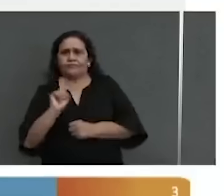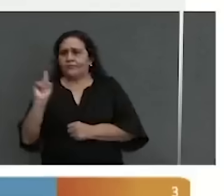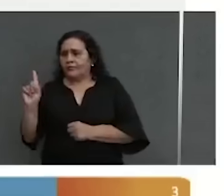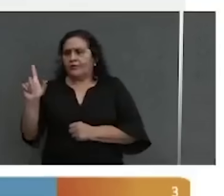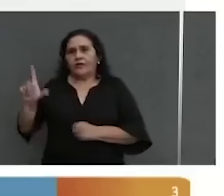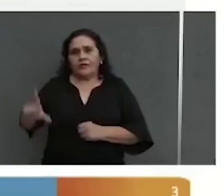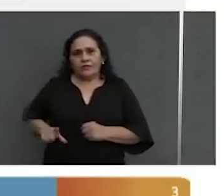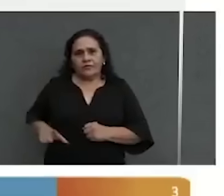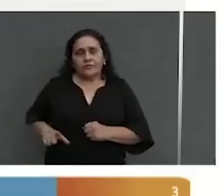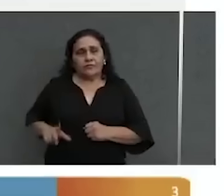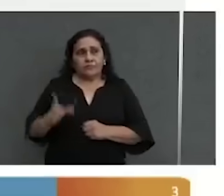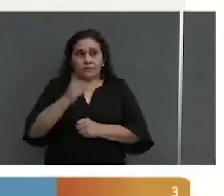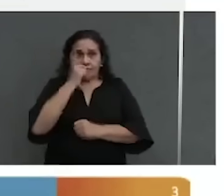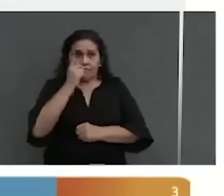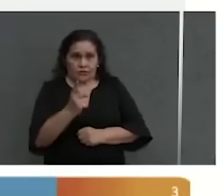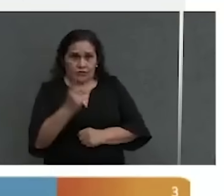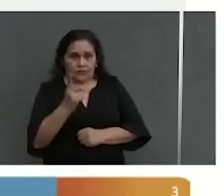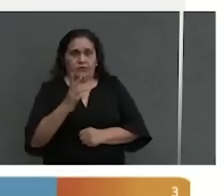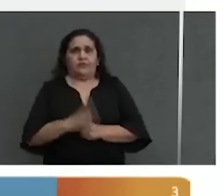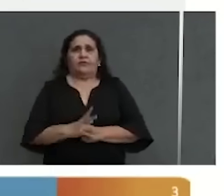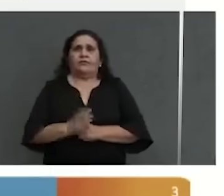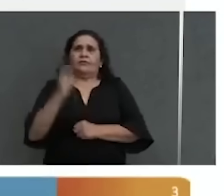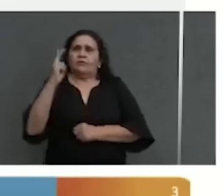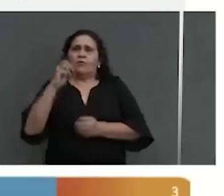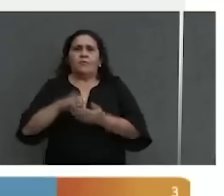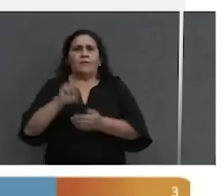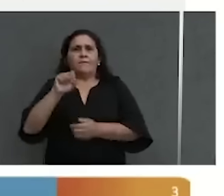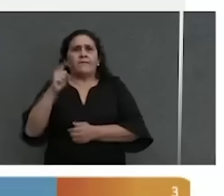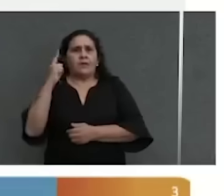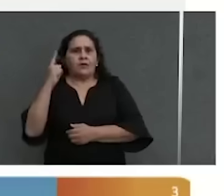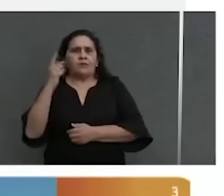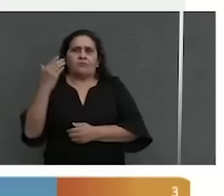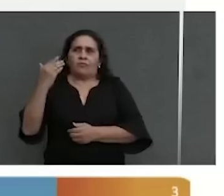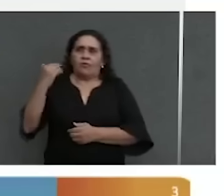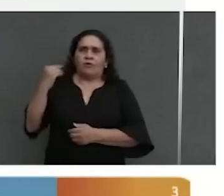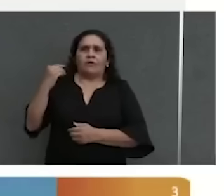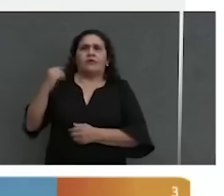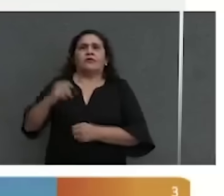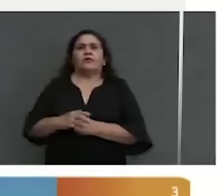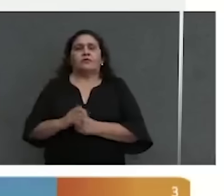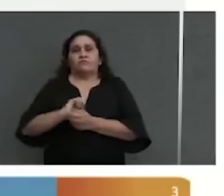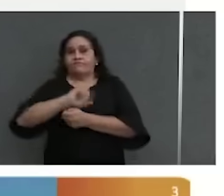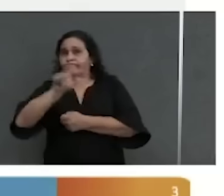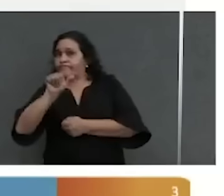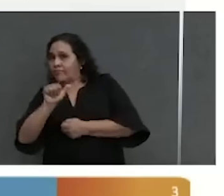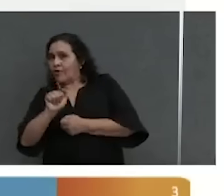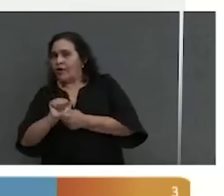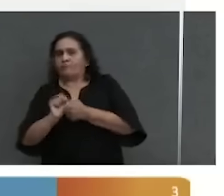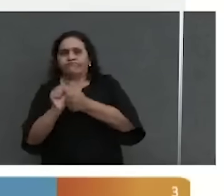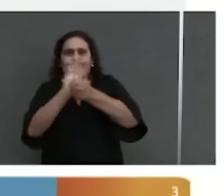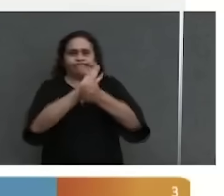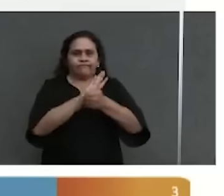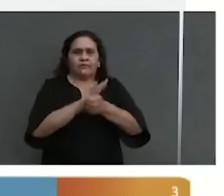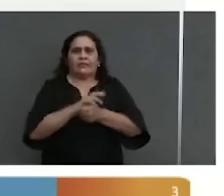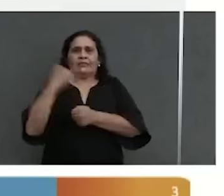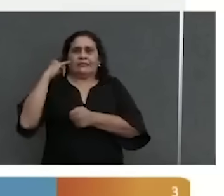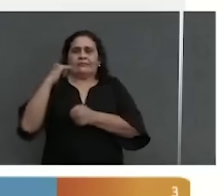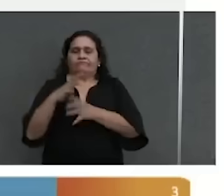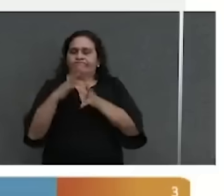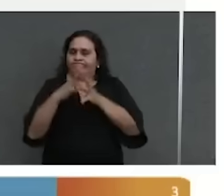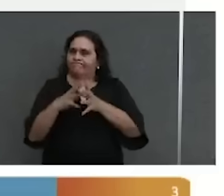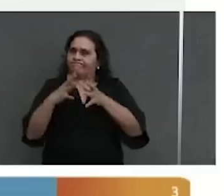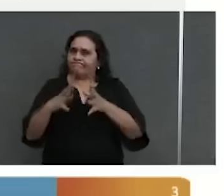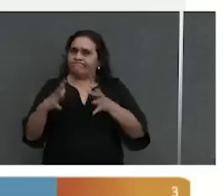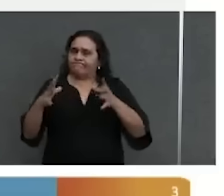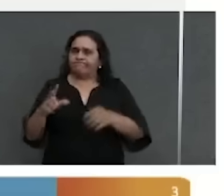los números y los datos. Miren, desde 2021, que estamos hablando del periodo pospandemia, Yucatán ha crecido en promedio